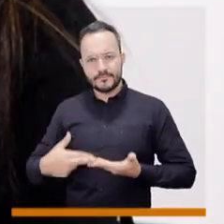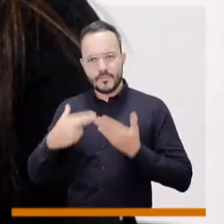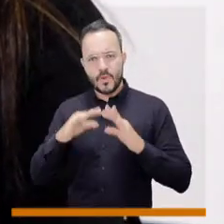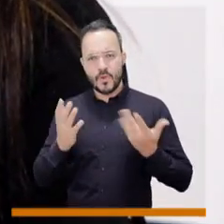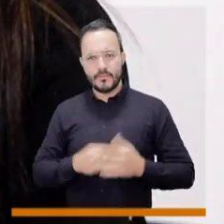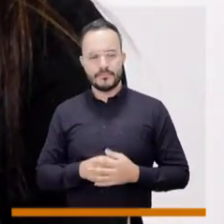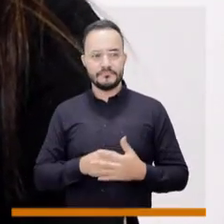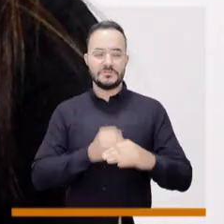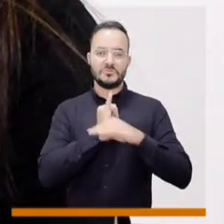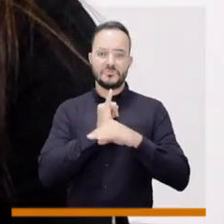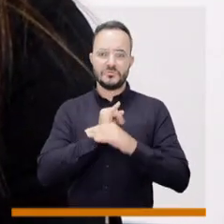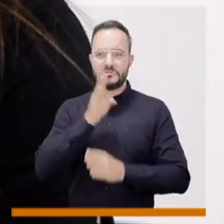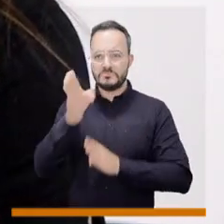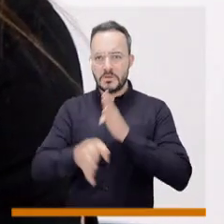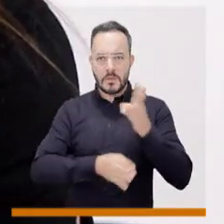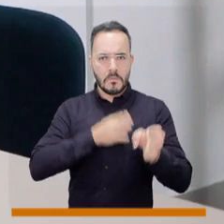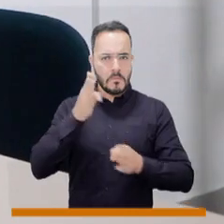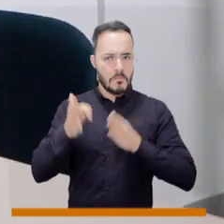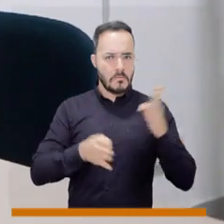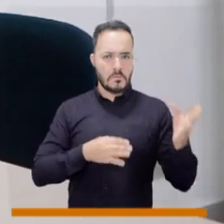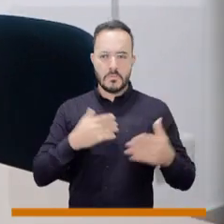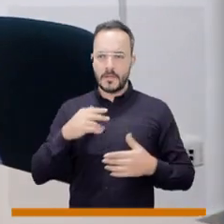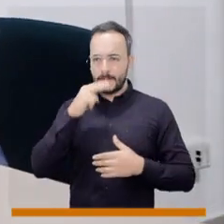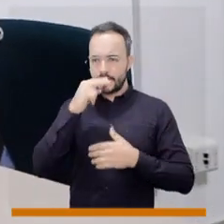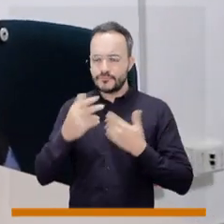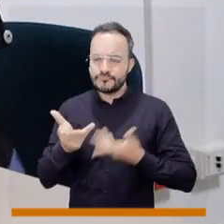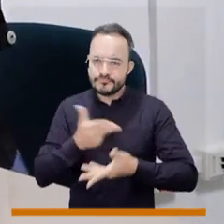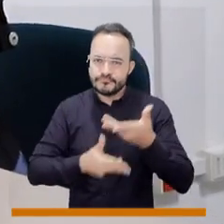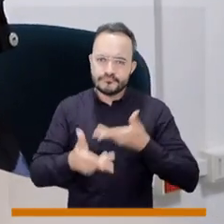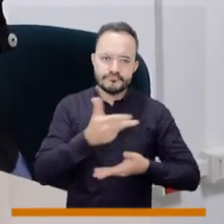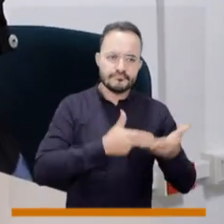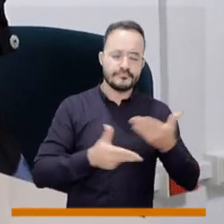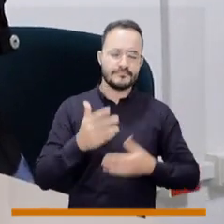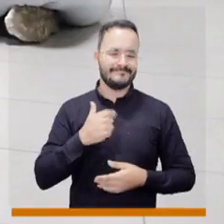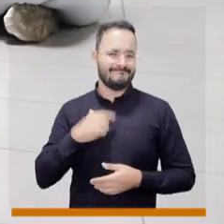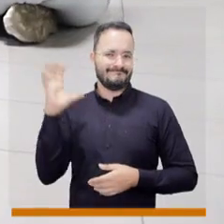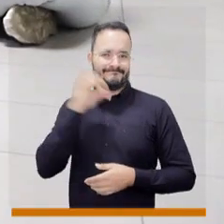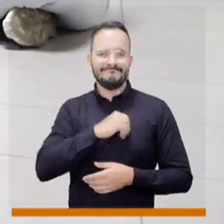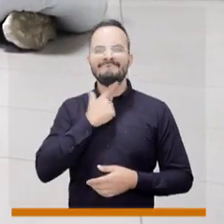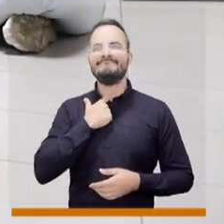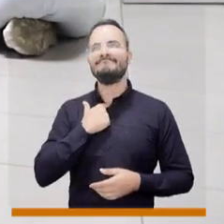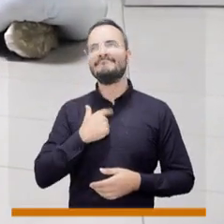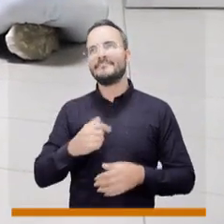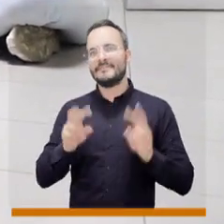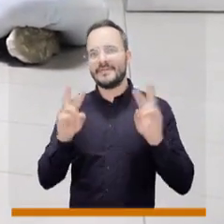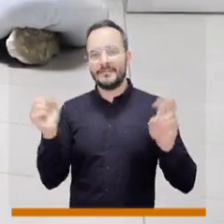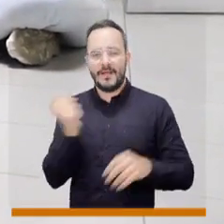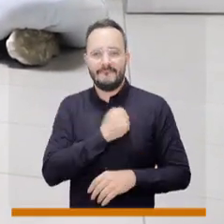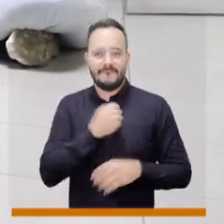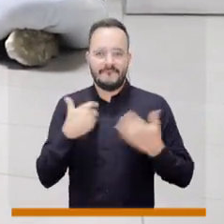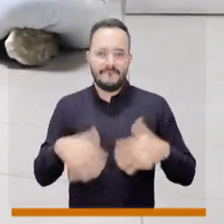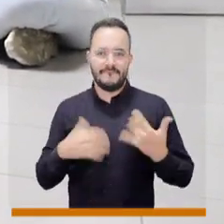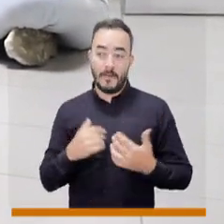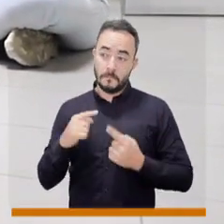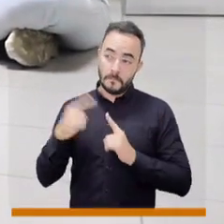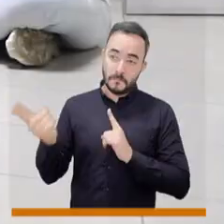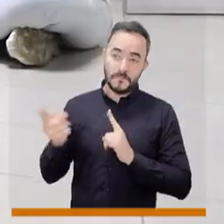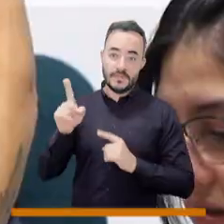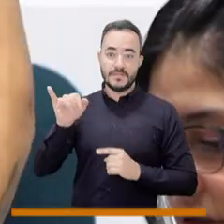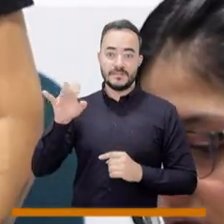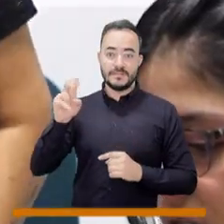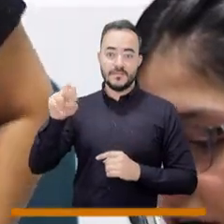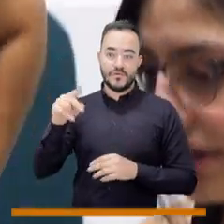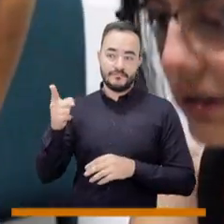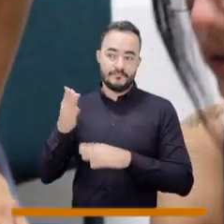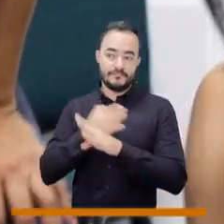valores, de principios, y en varias escuelas pues iba a acompañar a todos estos niños, y es un tema que a mí me encanta tanto que yo sí quisiera, y ahorita